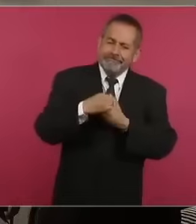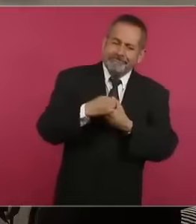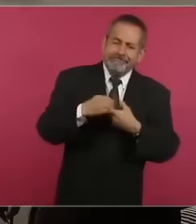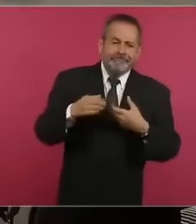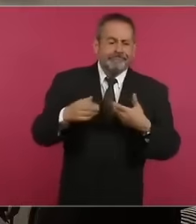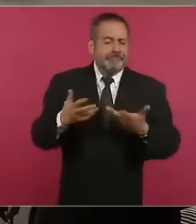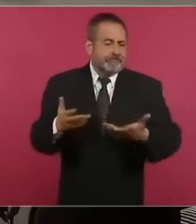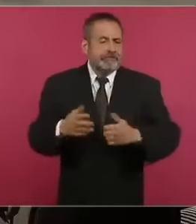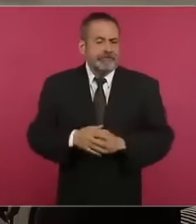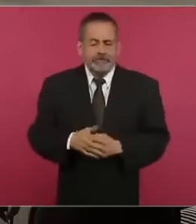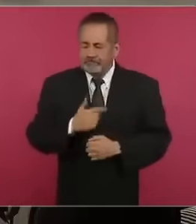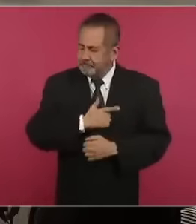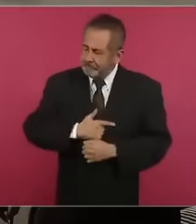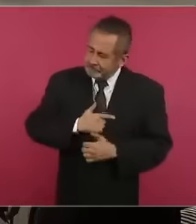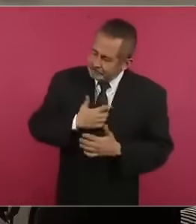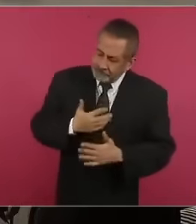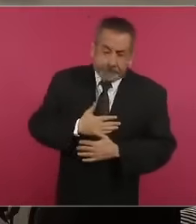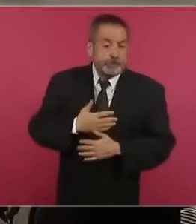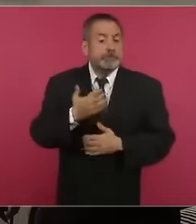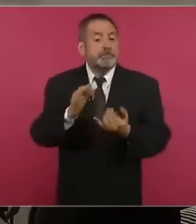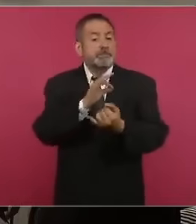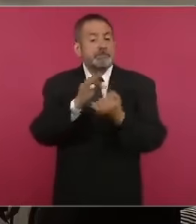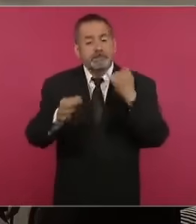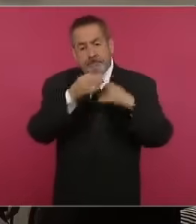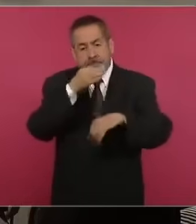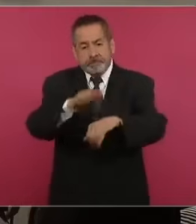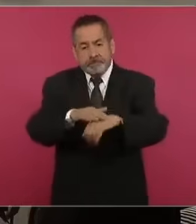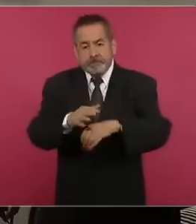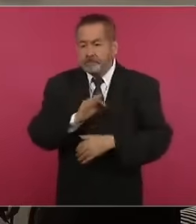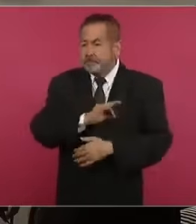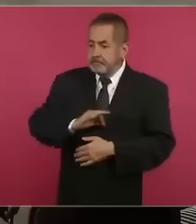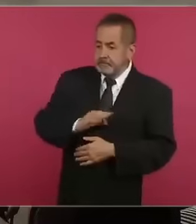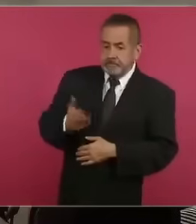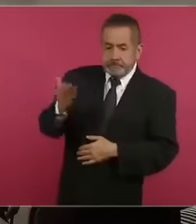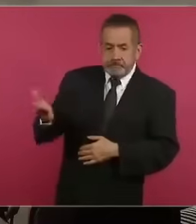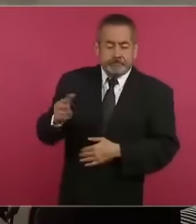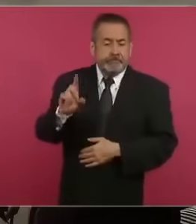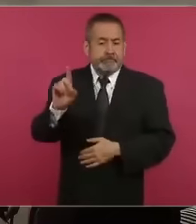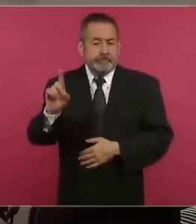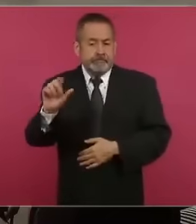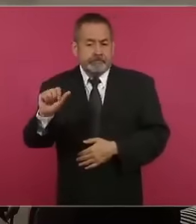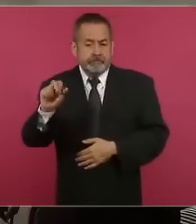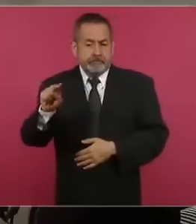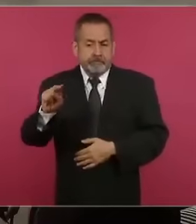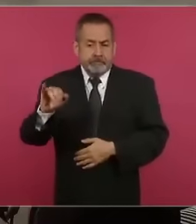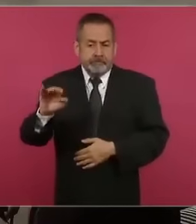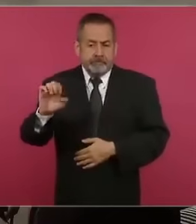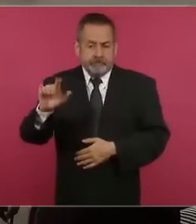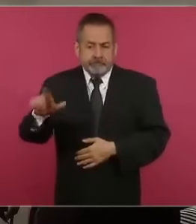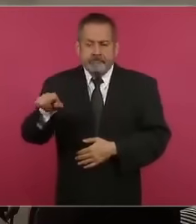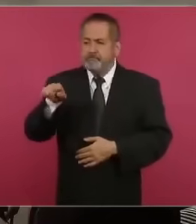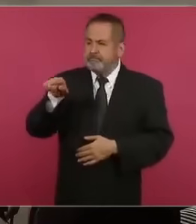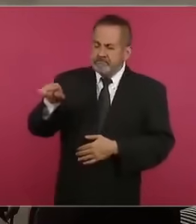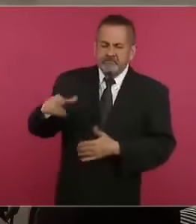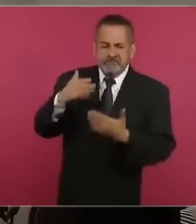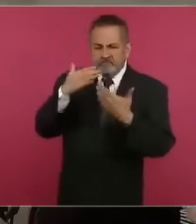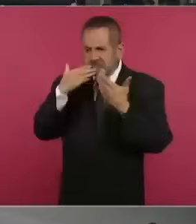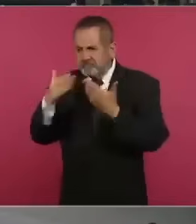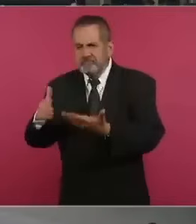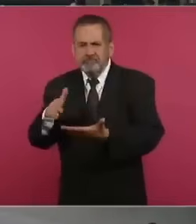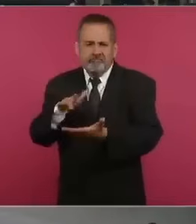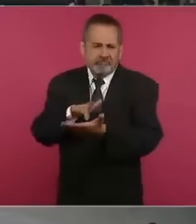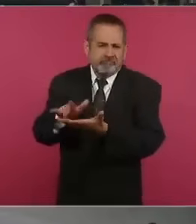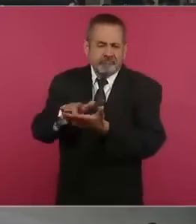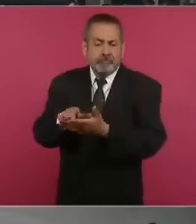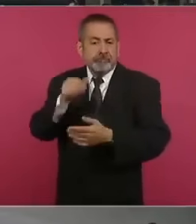solamente termino, señor presidente, felicitando a Daniel por su empuje, por su entusiasmo, por los logros